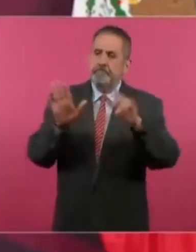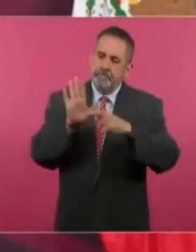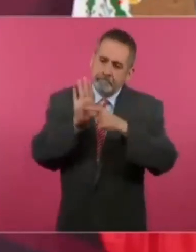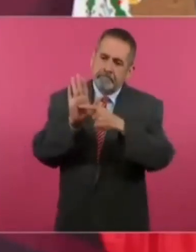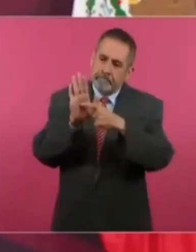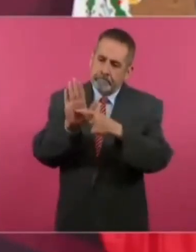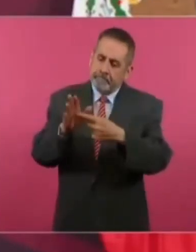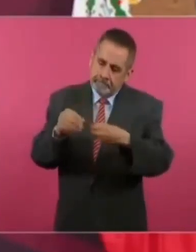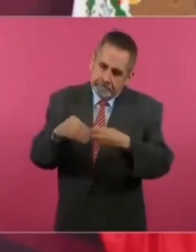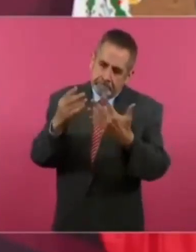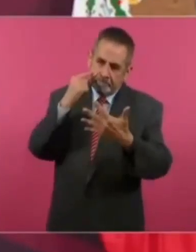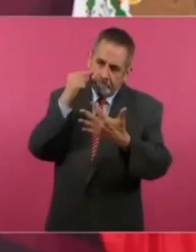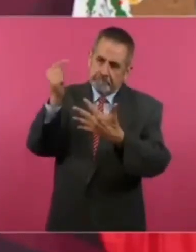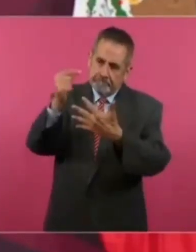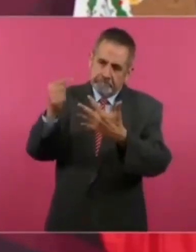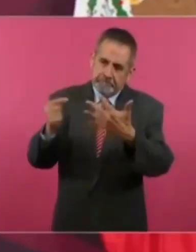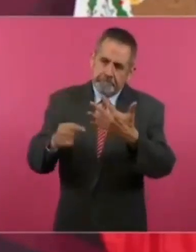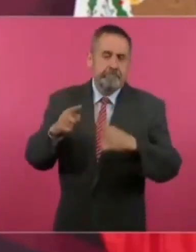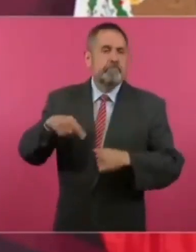más claro